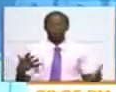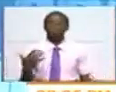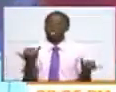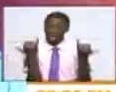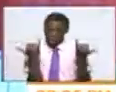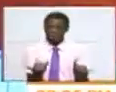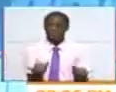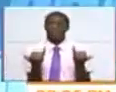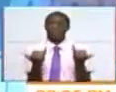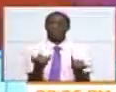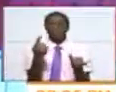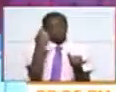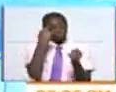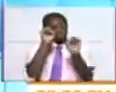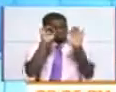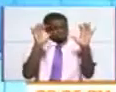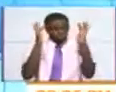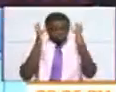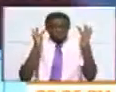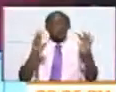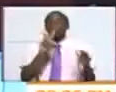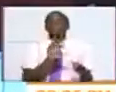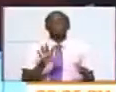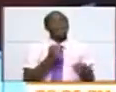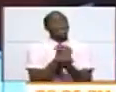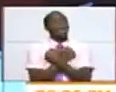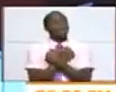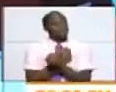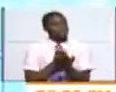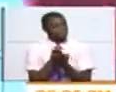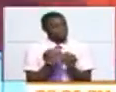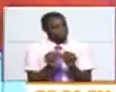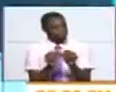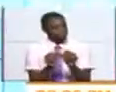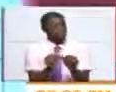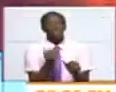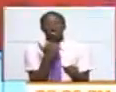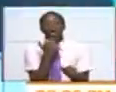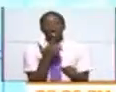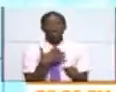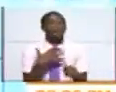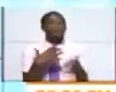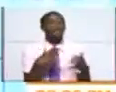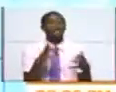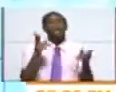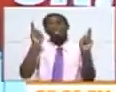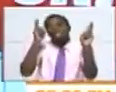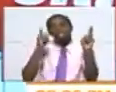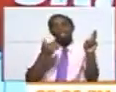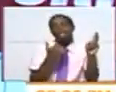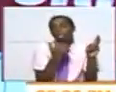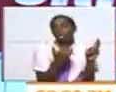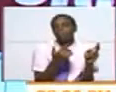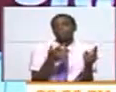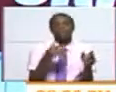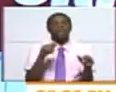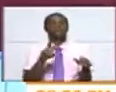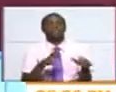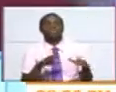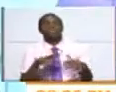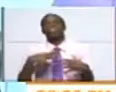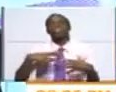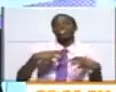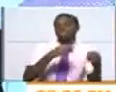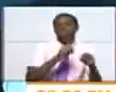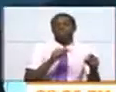Es momento de lucidez, es momento de amor por esta patria. Y es momento de no hacernos agarrar por pendejos para que ultrajen este suelo. Los